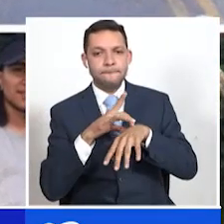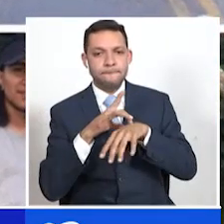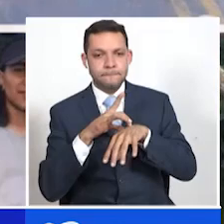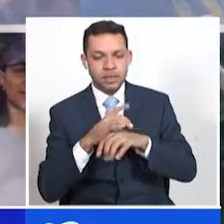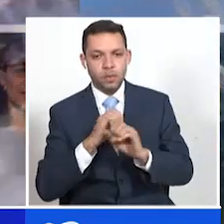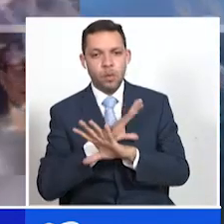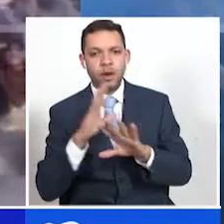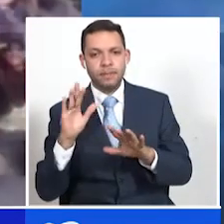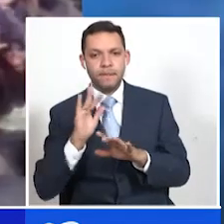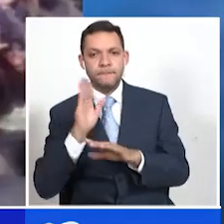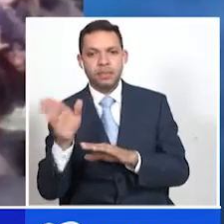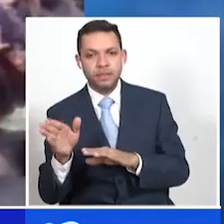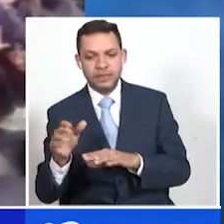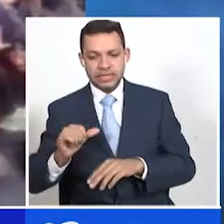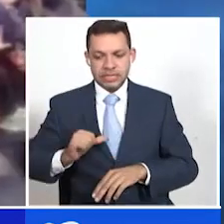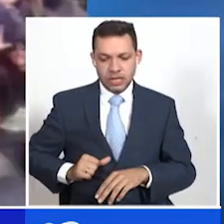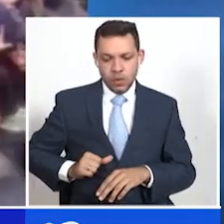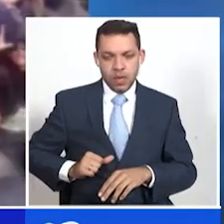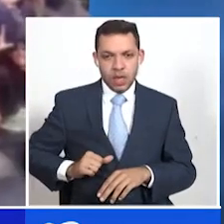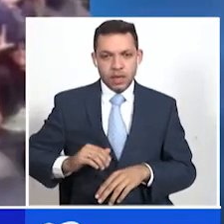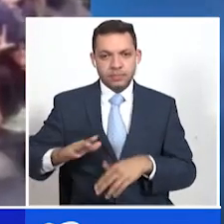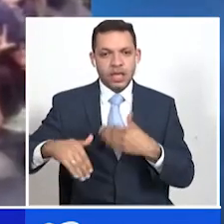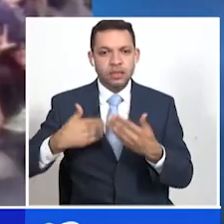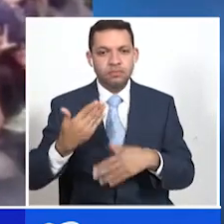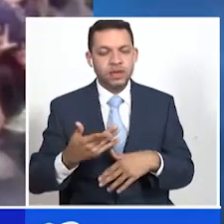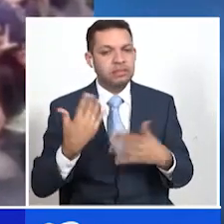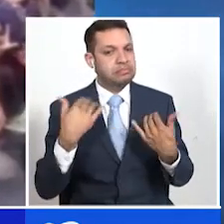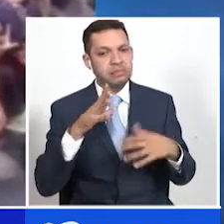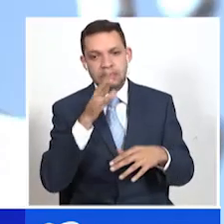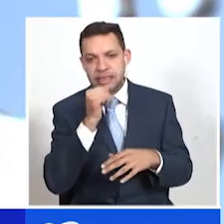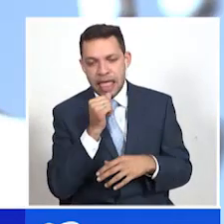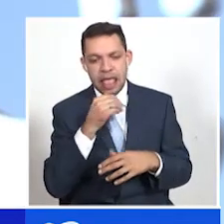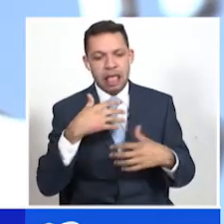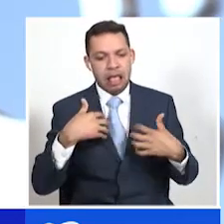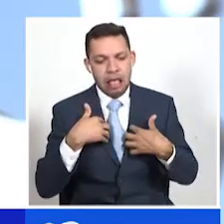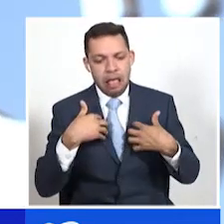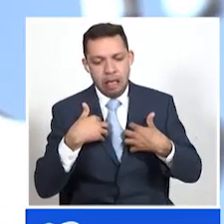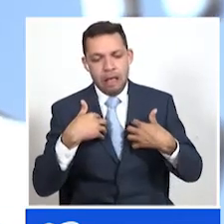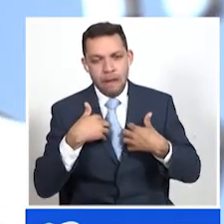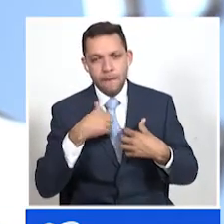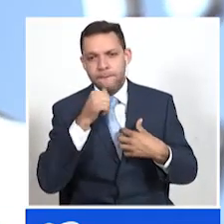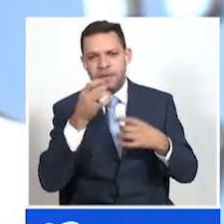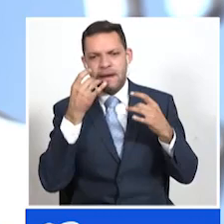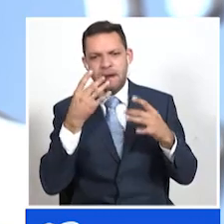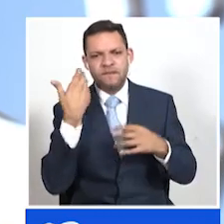mañana y ya me lo operaron y todo, pero quedó muy mal y